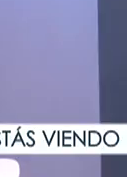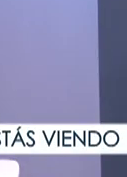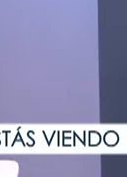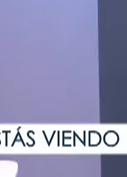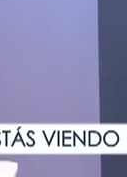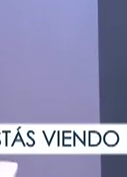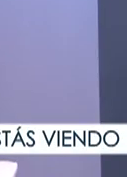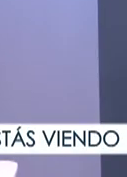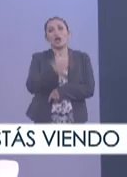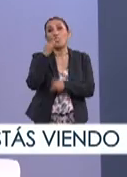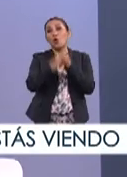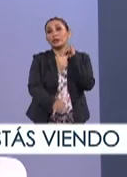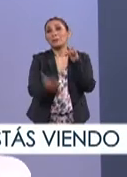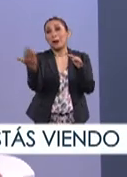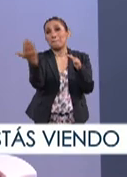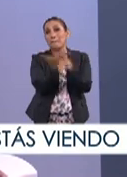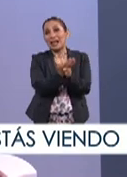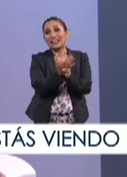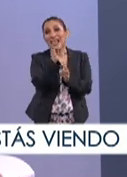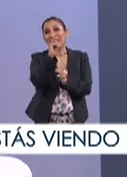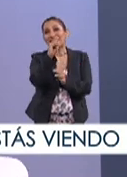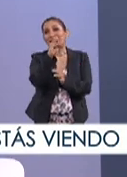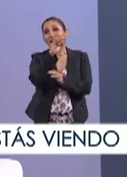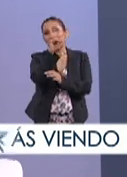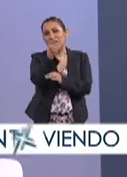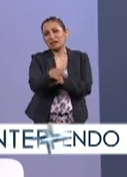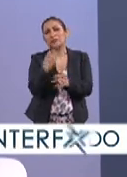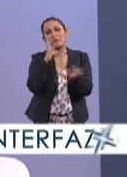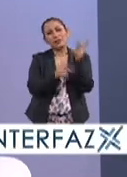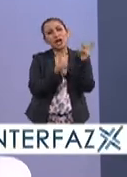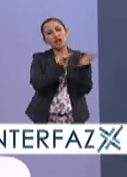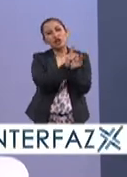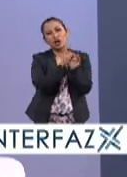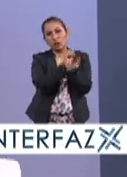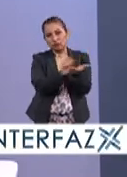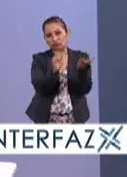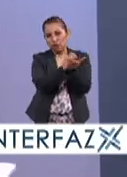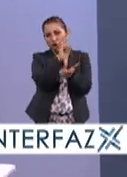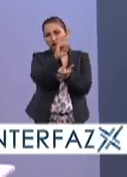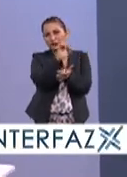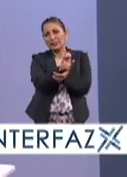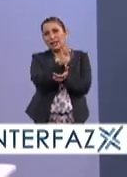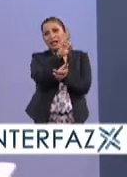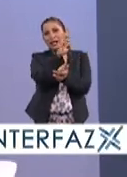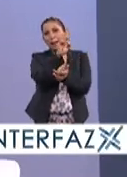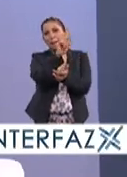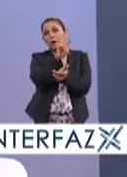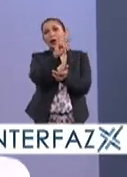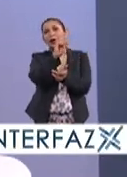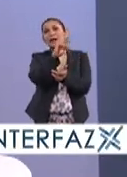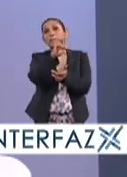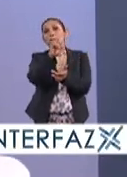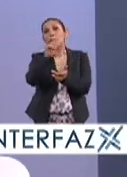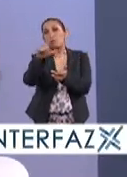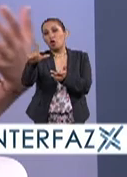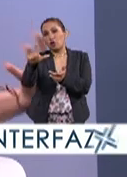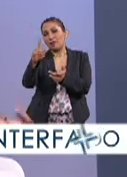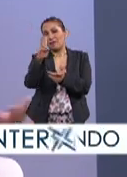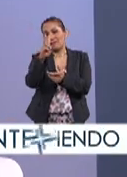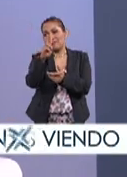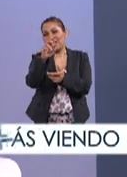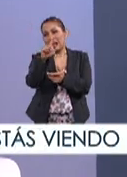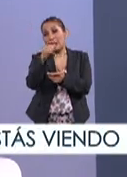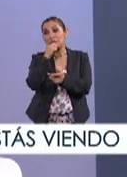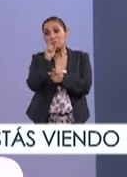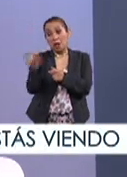con nosotros en esta última parte de Interfaz. Estamos platicando con el escritor José Ramón Ripoll Villena, que bueno, también